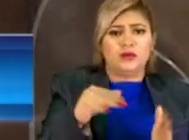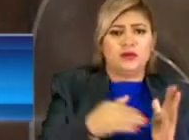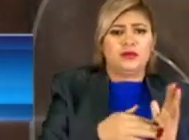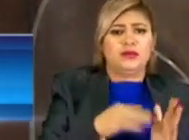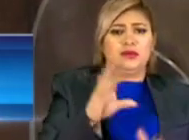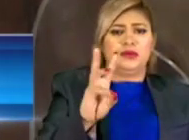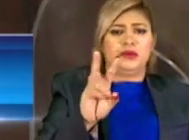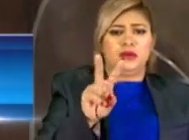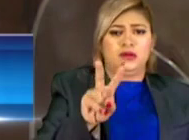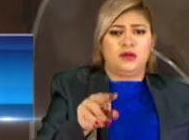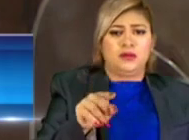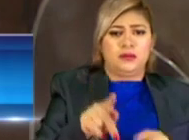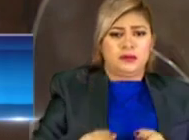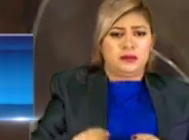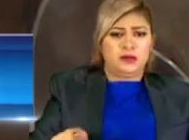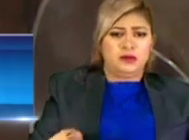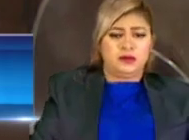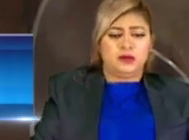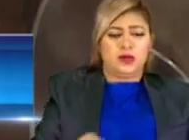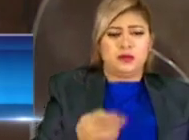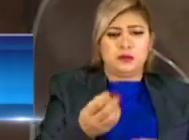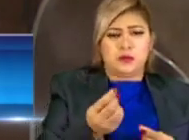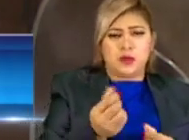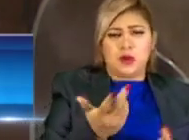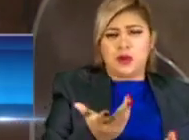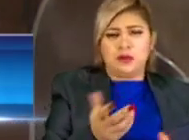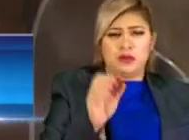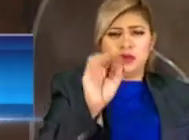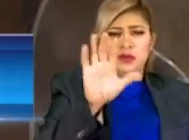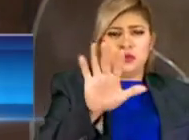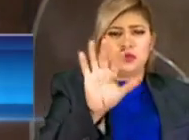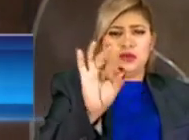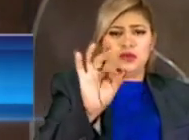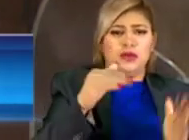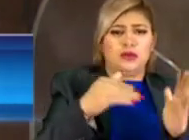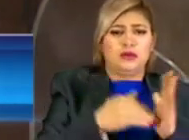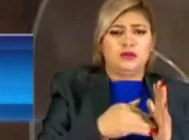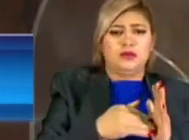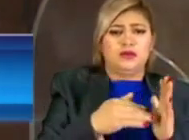productores por un monto de 59 millones de balboas.